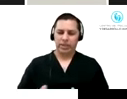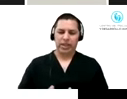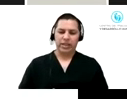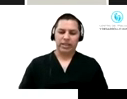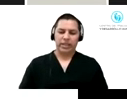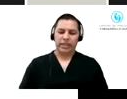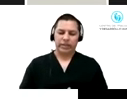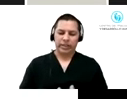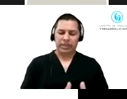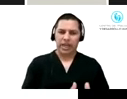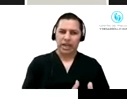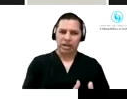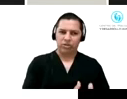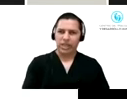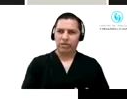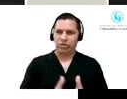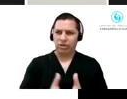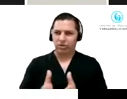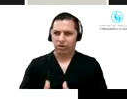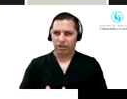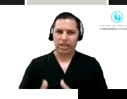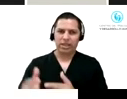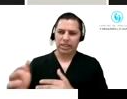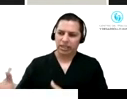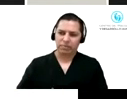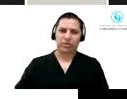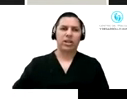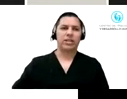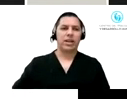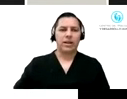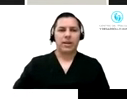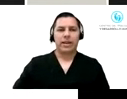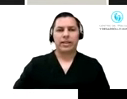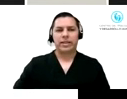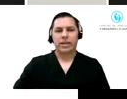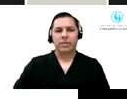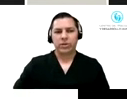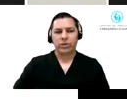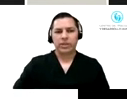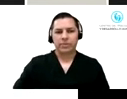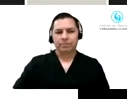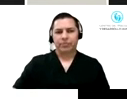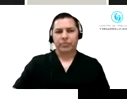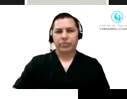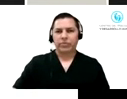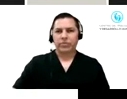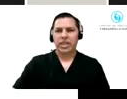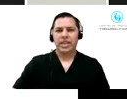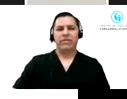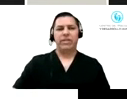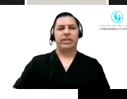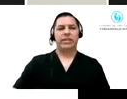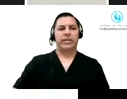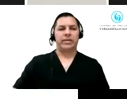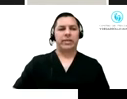Antiadultistas, ¿verdad? Respetar a los niños, a los adolescentes, a las personas mayores.